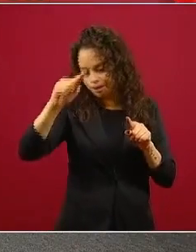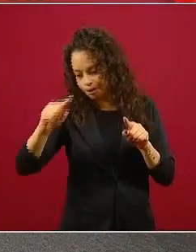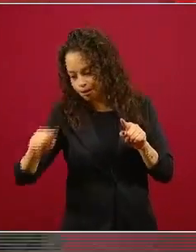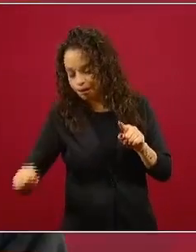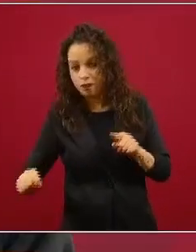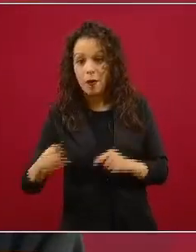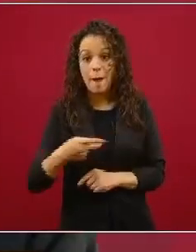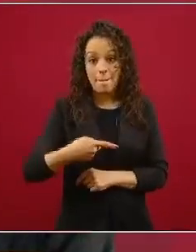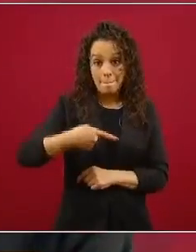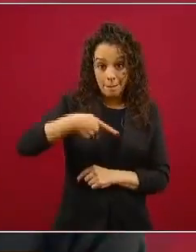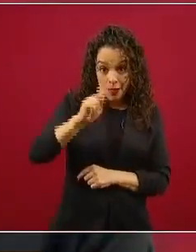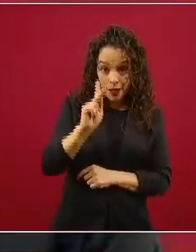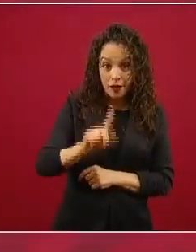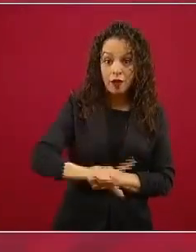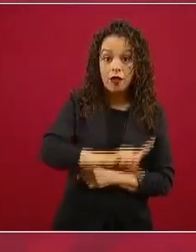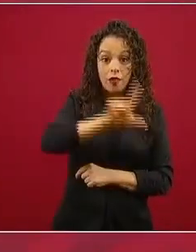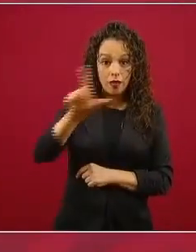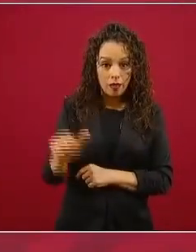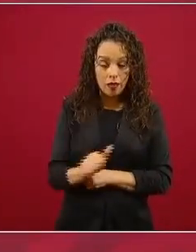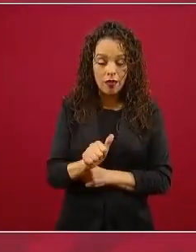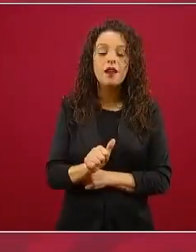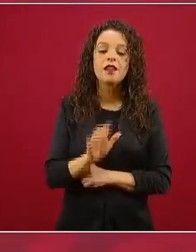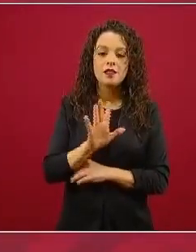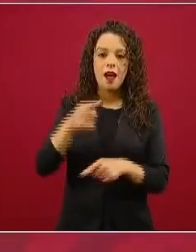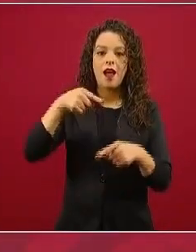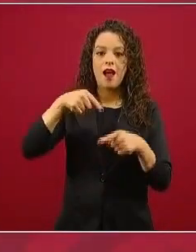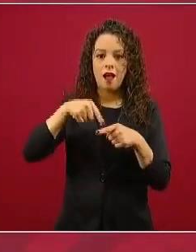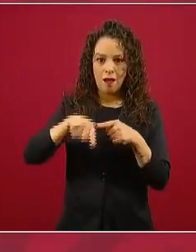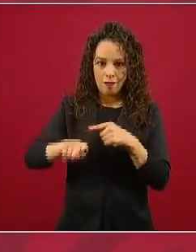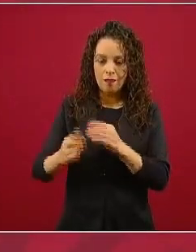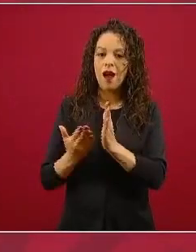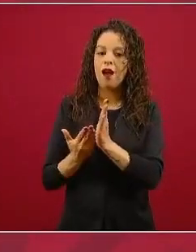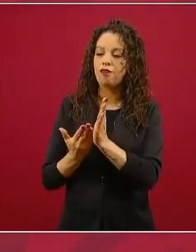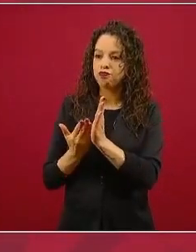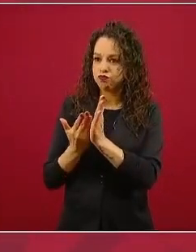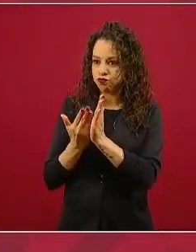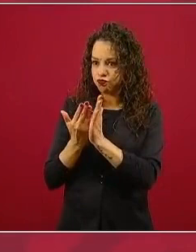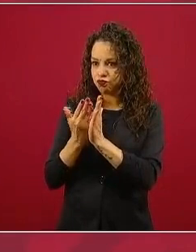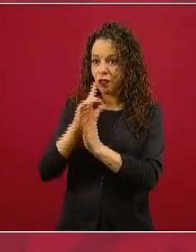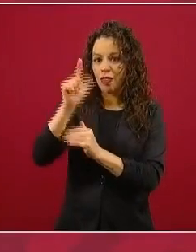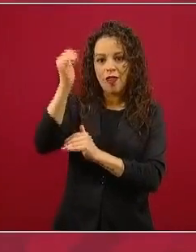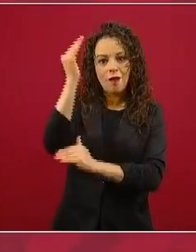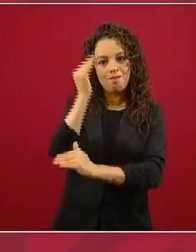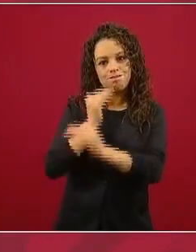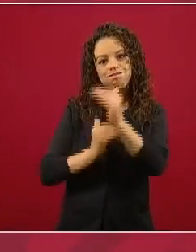vamos hacia arriba, vamos saliendo.